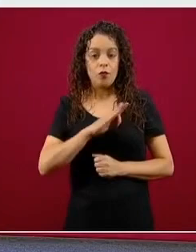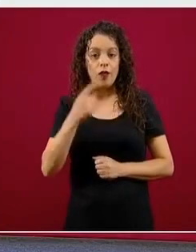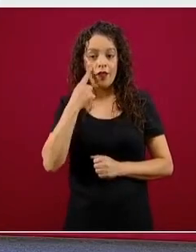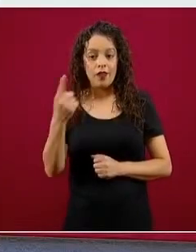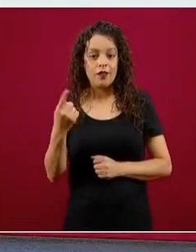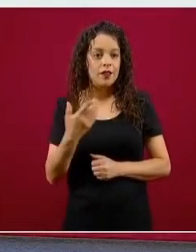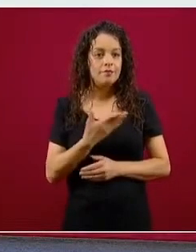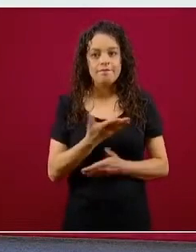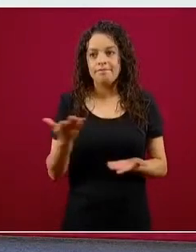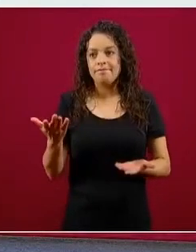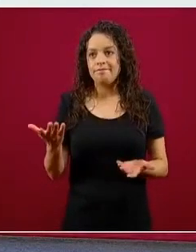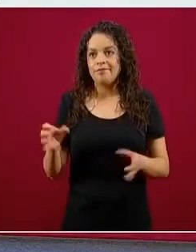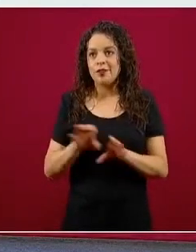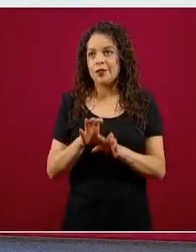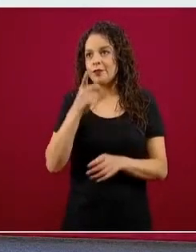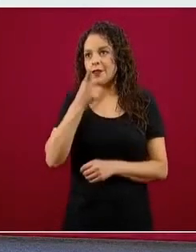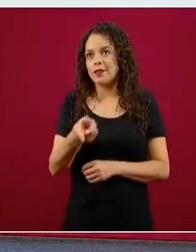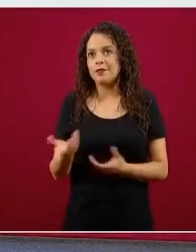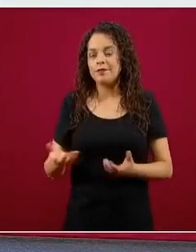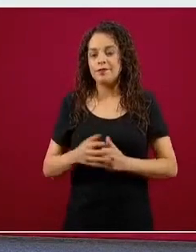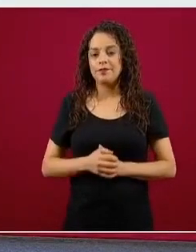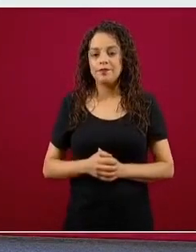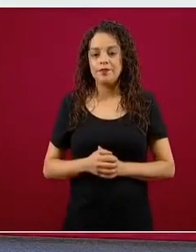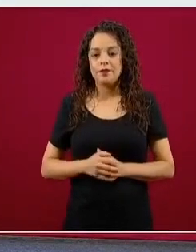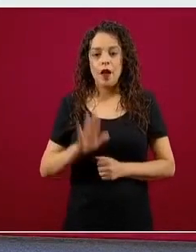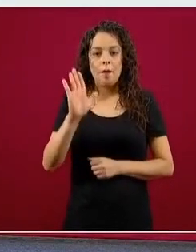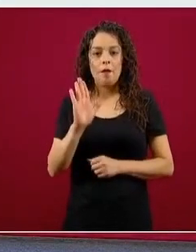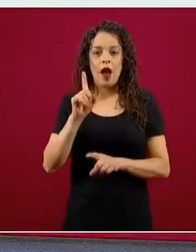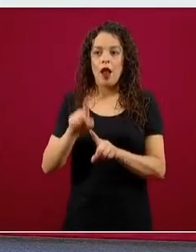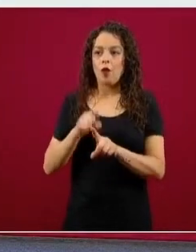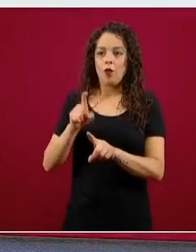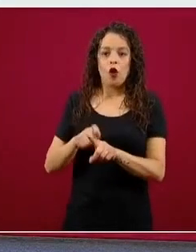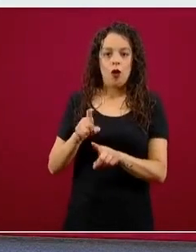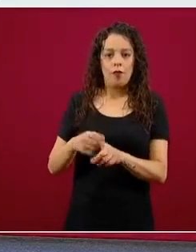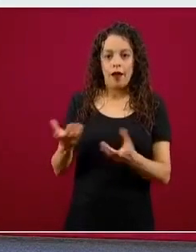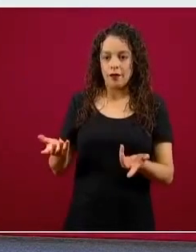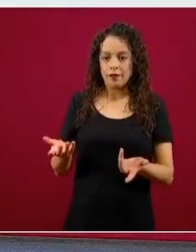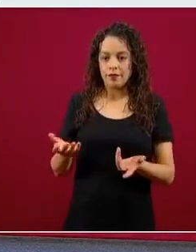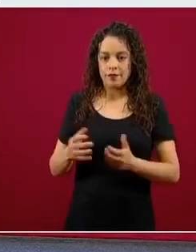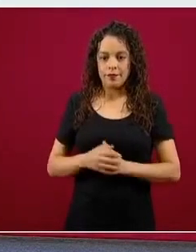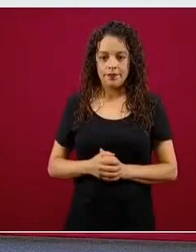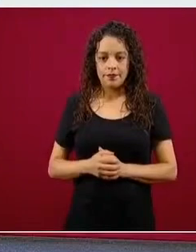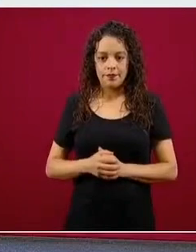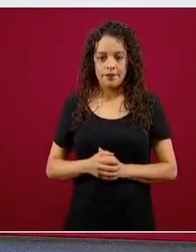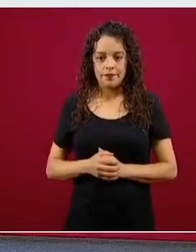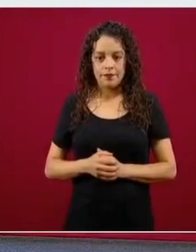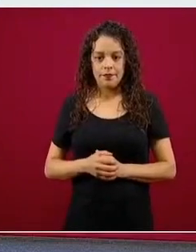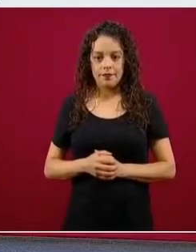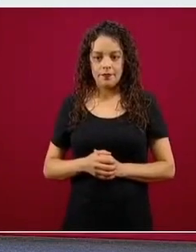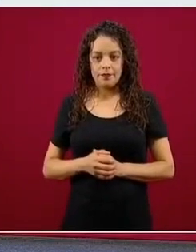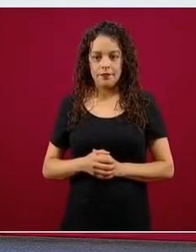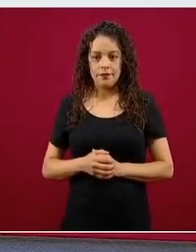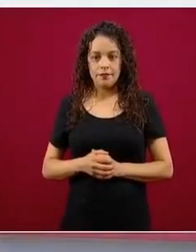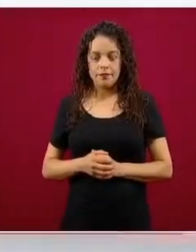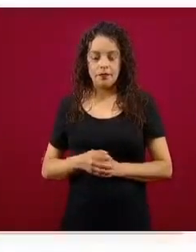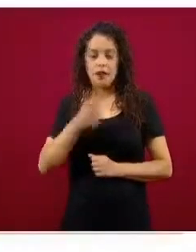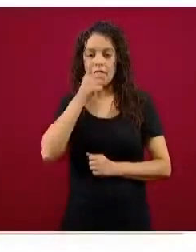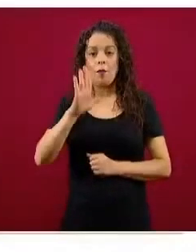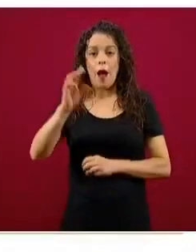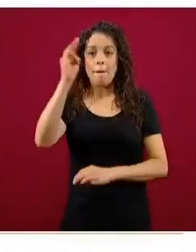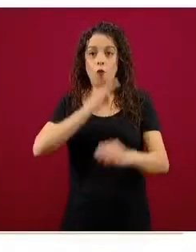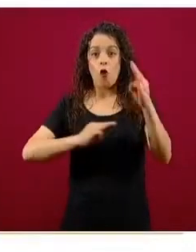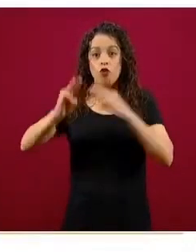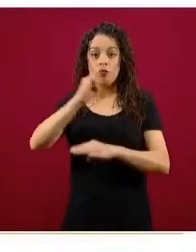fin, de que se visualiza como si estuviéramos en la cordillera del Himalaya. Efectivamente,